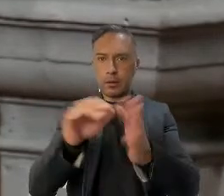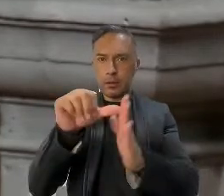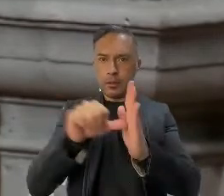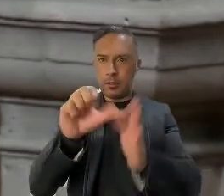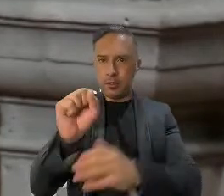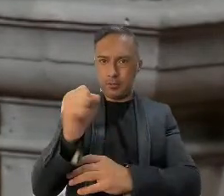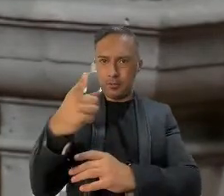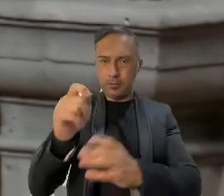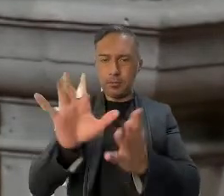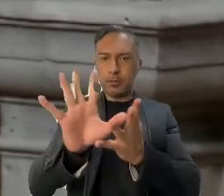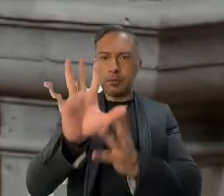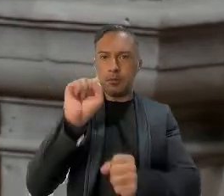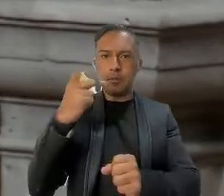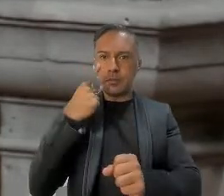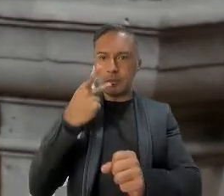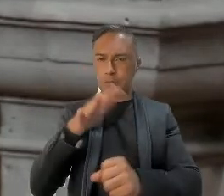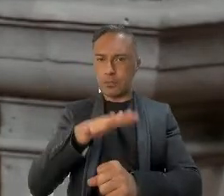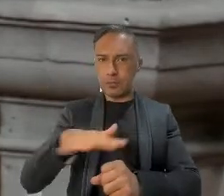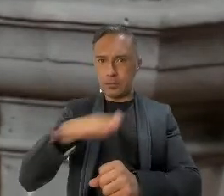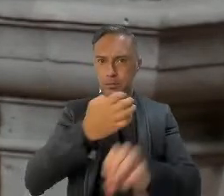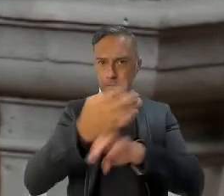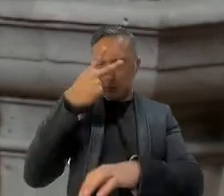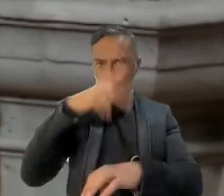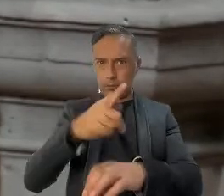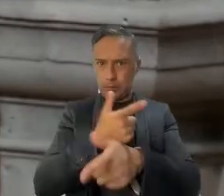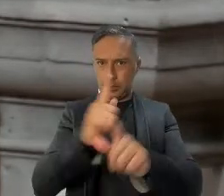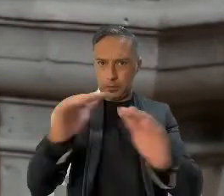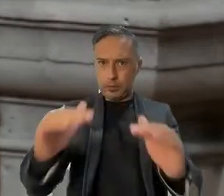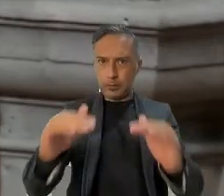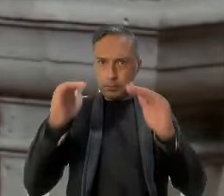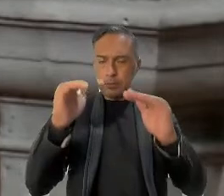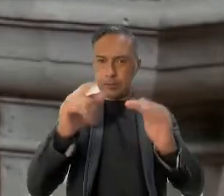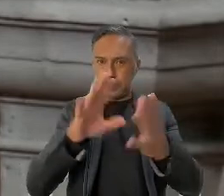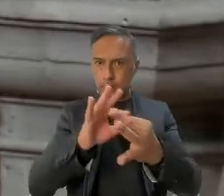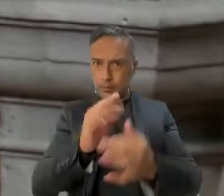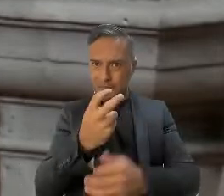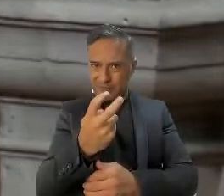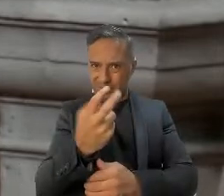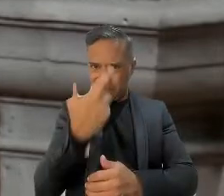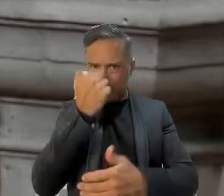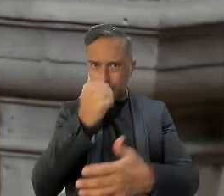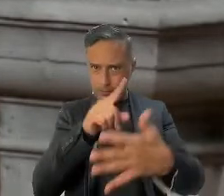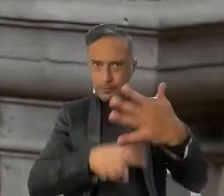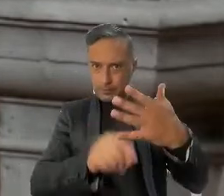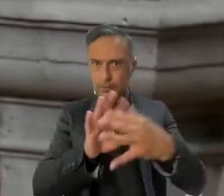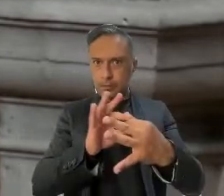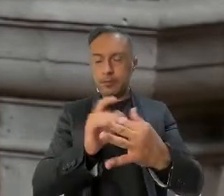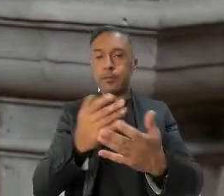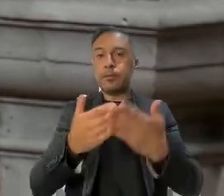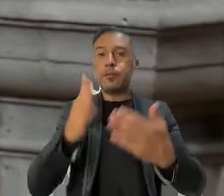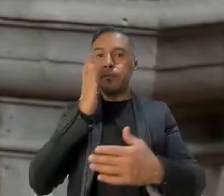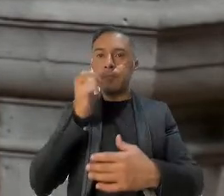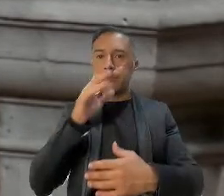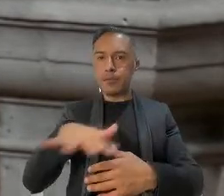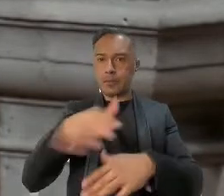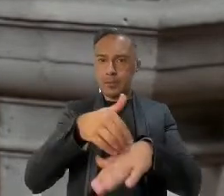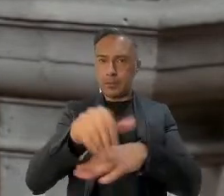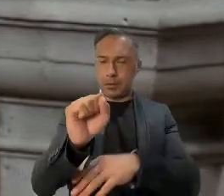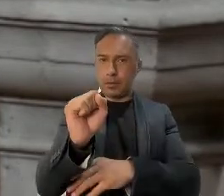Constitución Política del Estado Libre y Soberano de México. Por lo anteriormente expuesto y fundado a esta 61ª Legislatura del Estado de